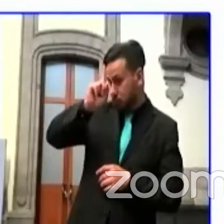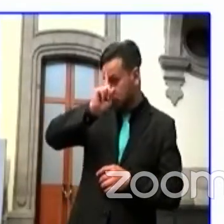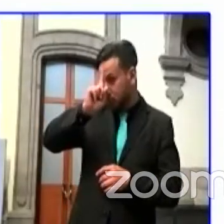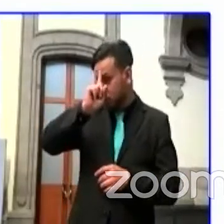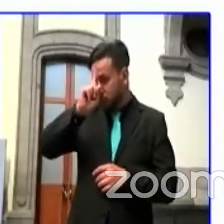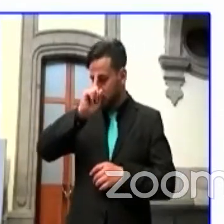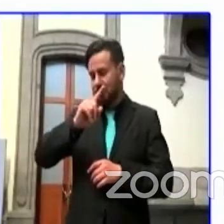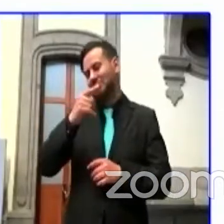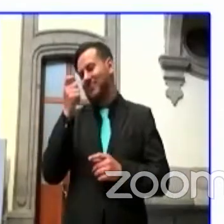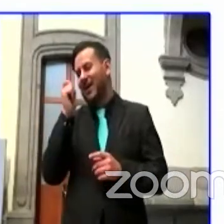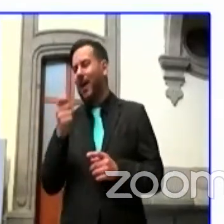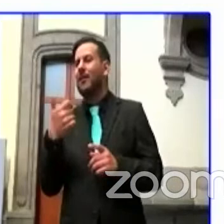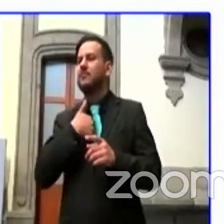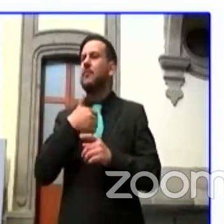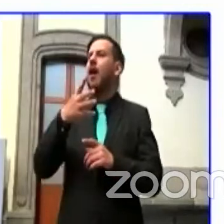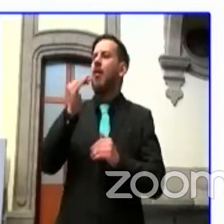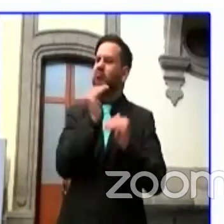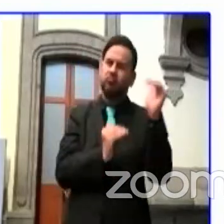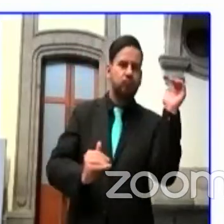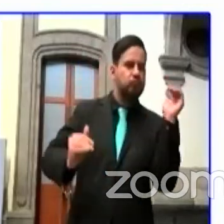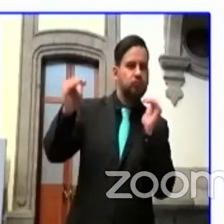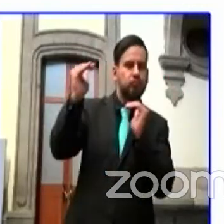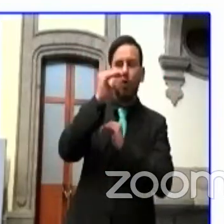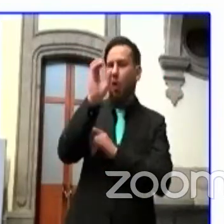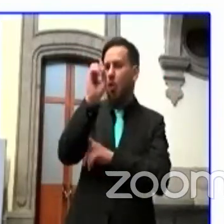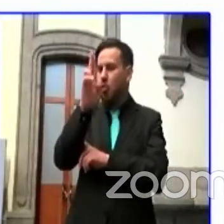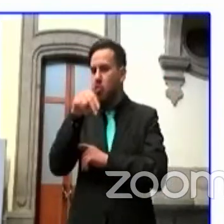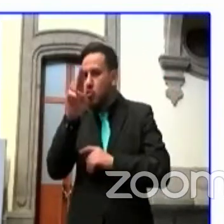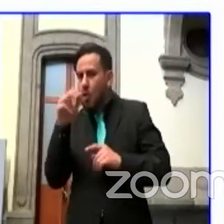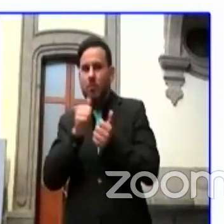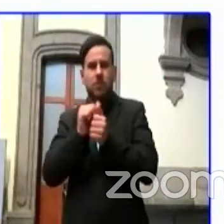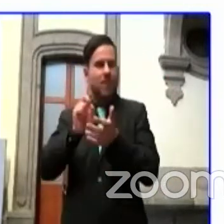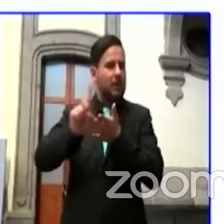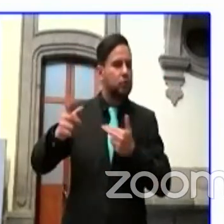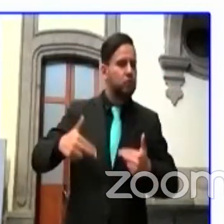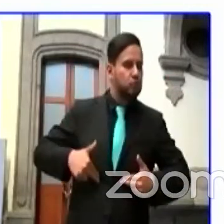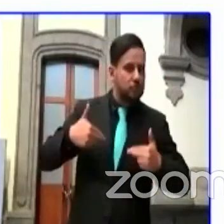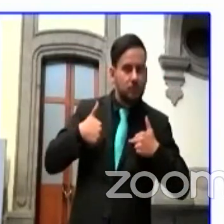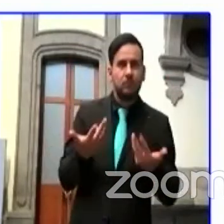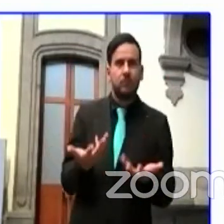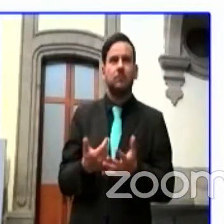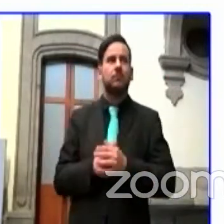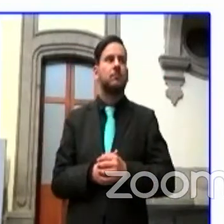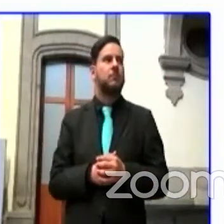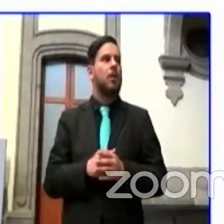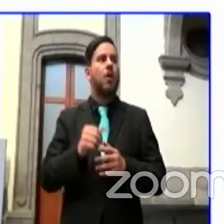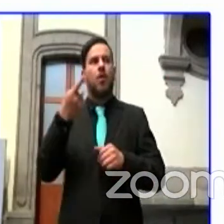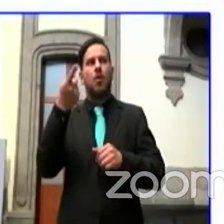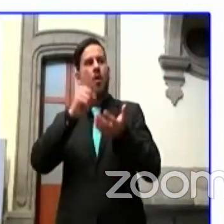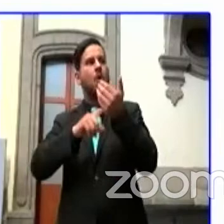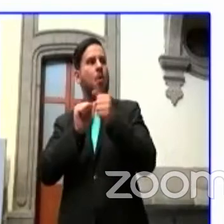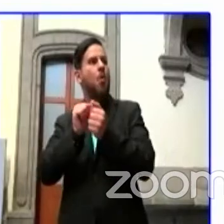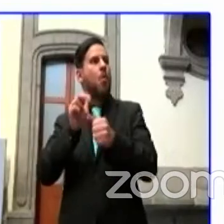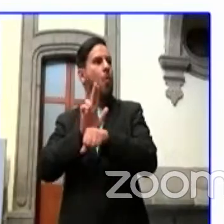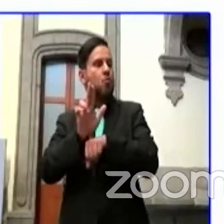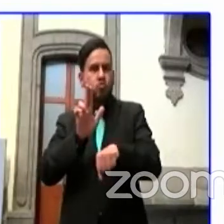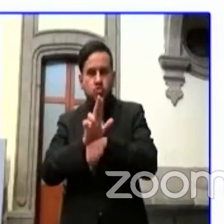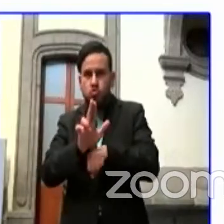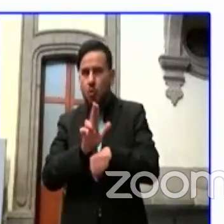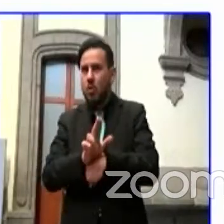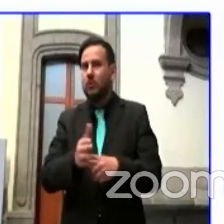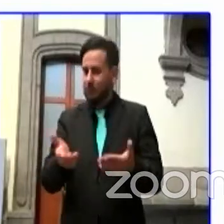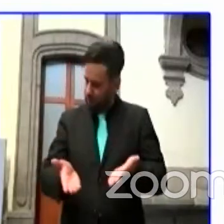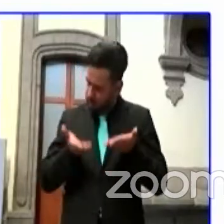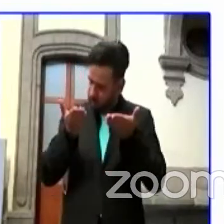género de la Oficina del Alto Comisionado de las Naciones Unidas para los Derechos Humanos en Honduras. Adelante,